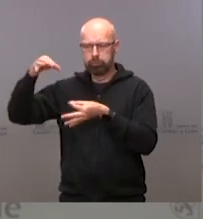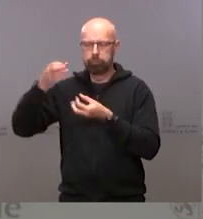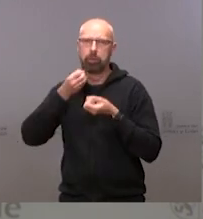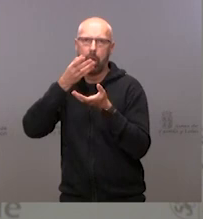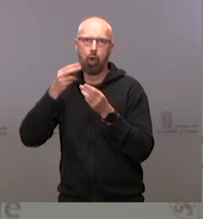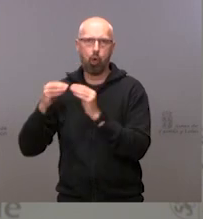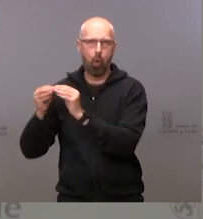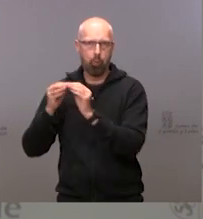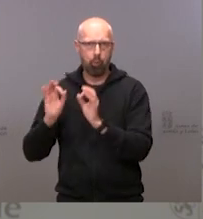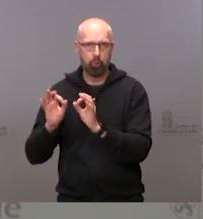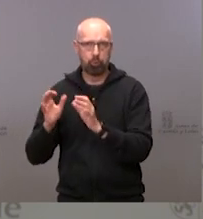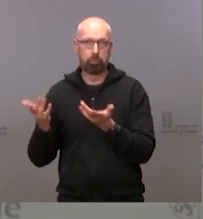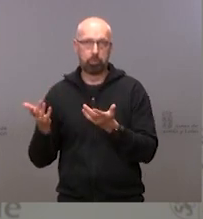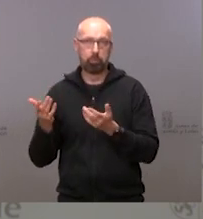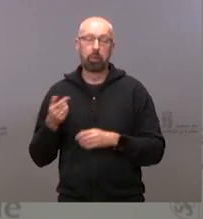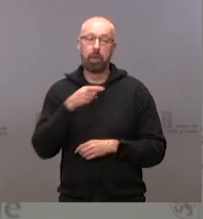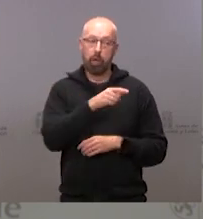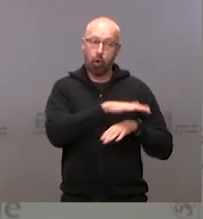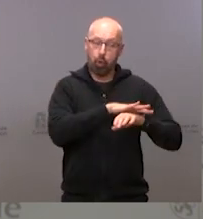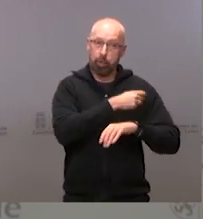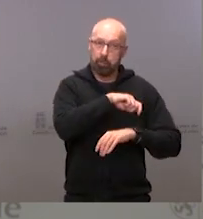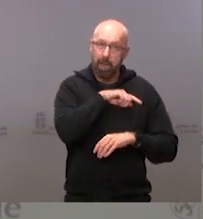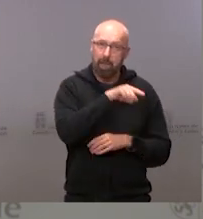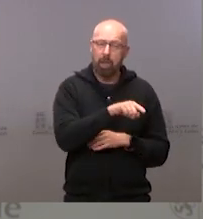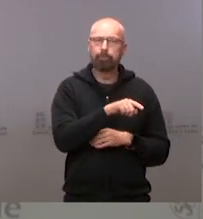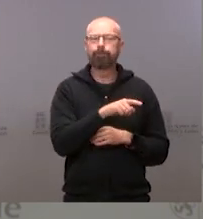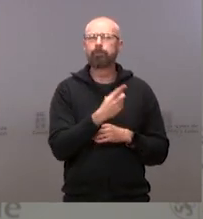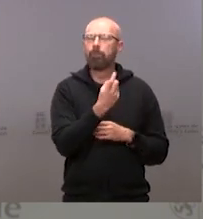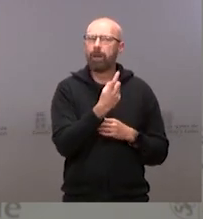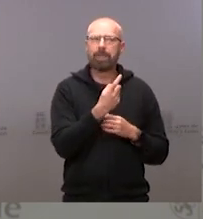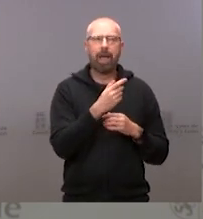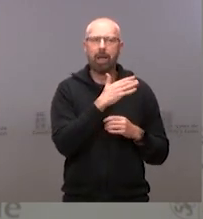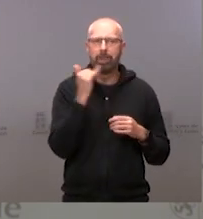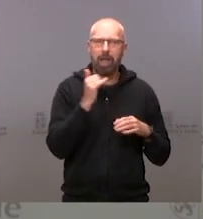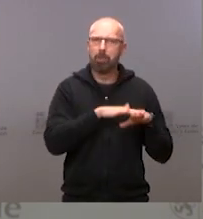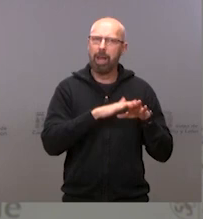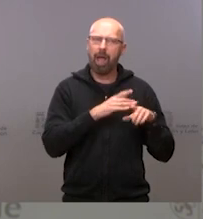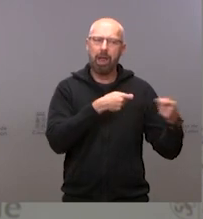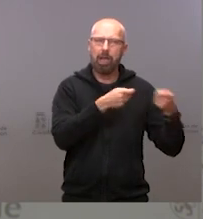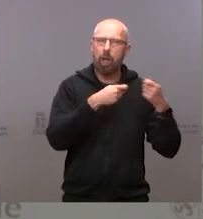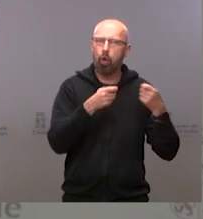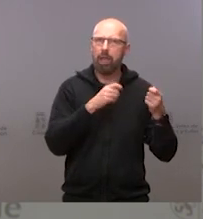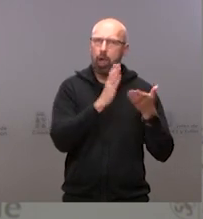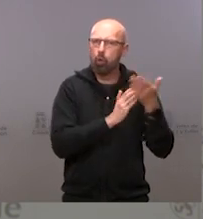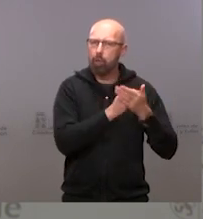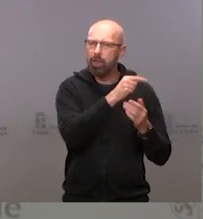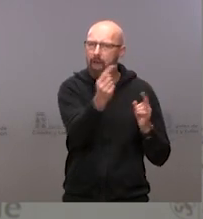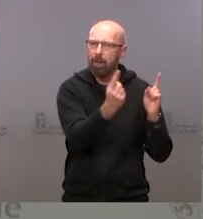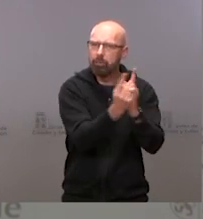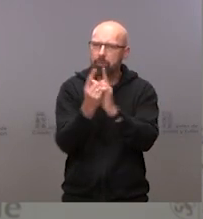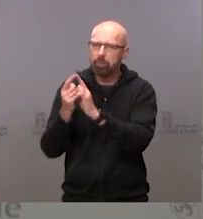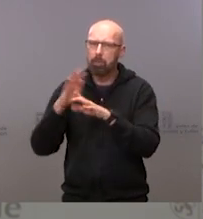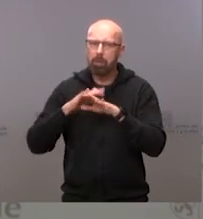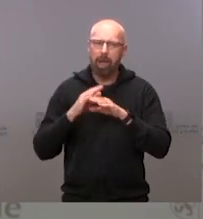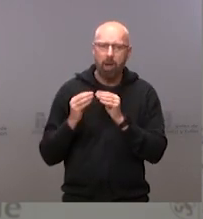creo que al gobierno de españa le ha faltado reflejos para poder negociar con las comunidades autónomas una posición